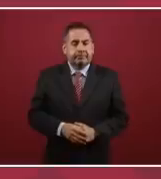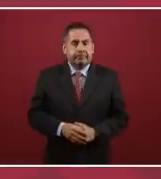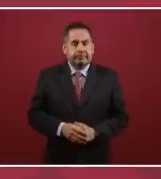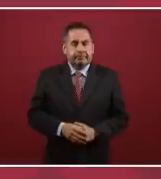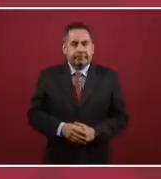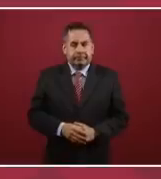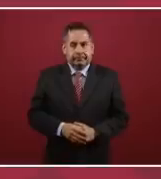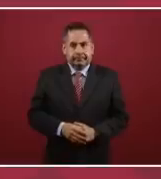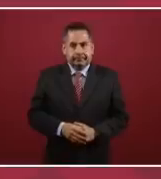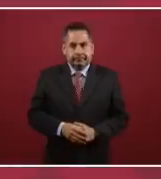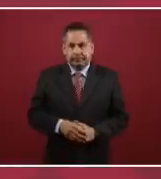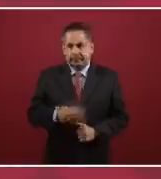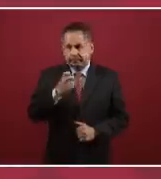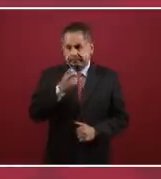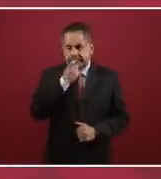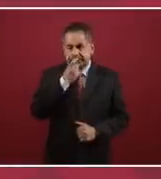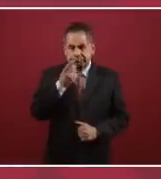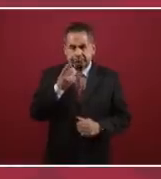Eso es lo que puedo comentar.